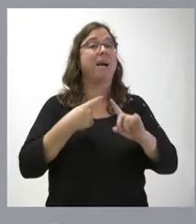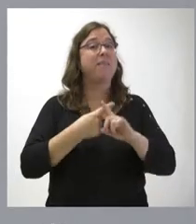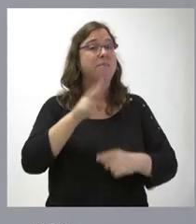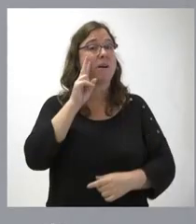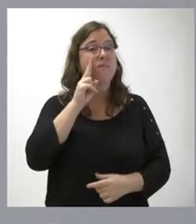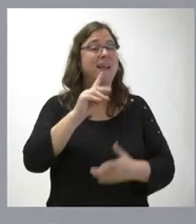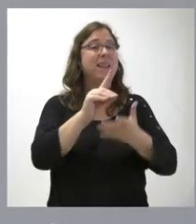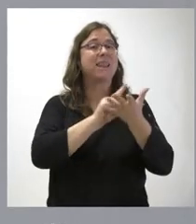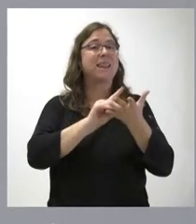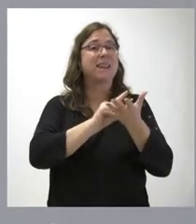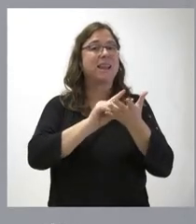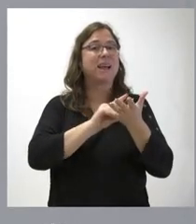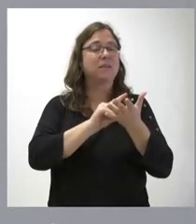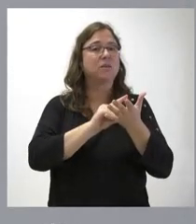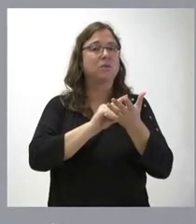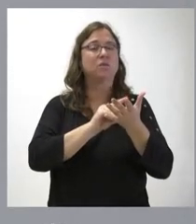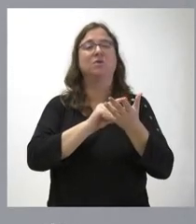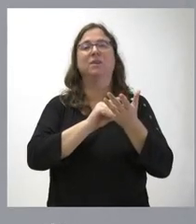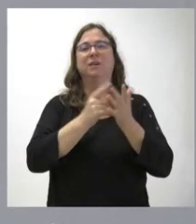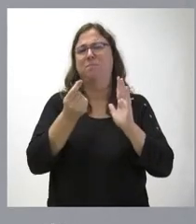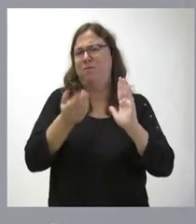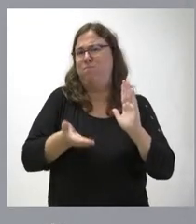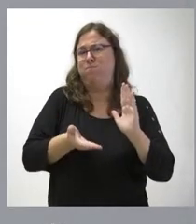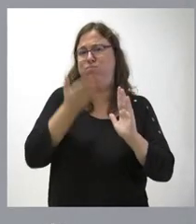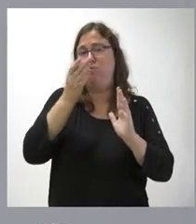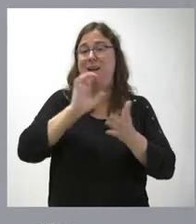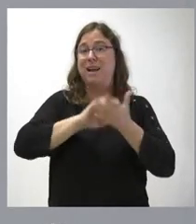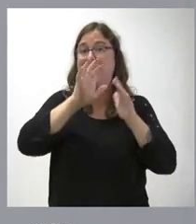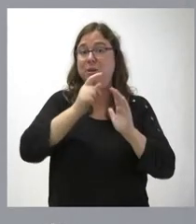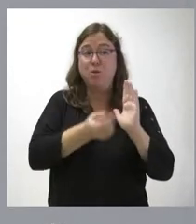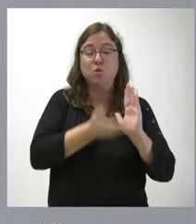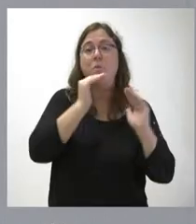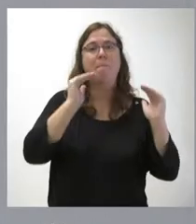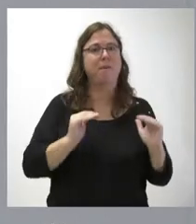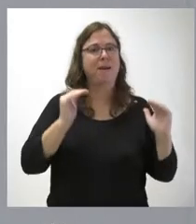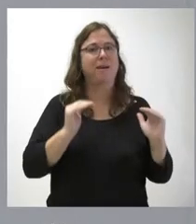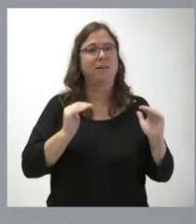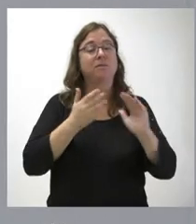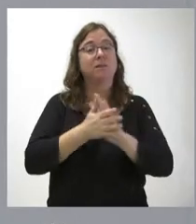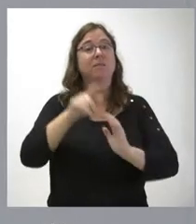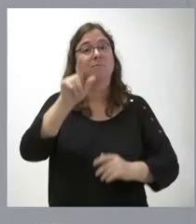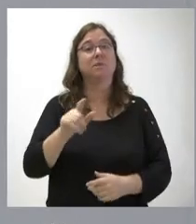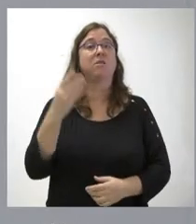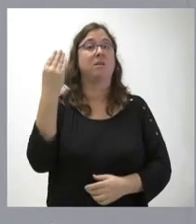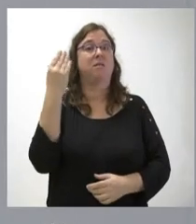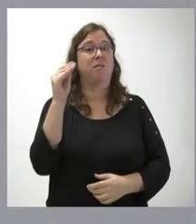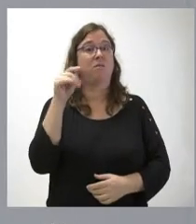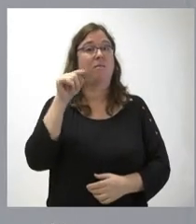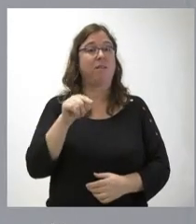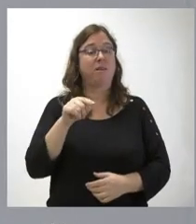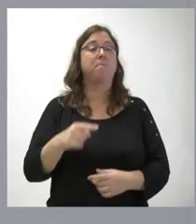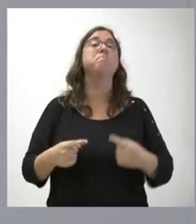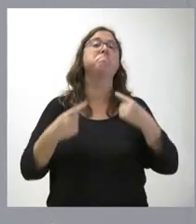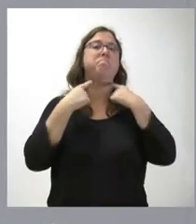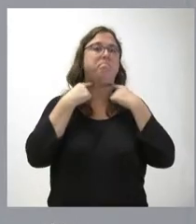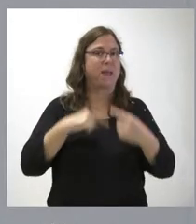datos de inflación últimos castello es la comunidad Autónoma con menos inflación por tanto para un joven Que aquí tiene menos pérdida de poder